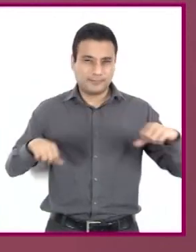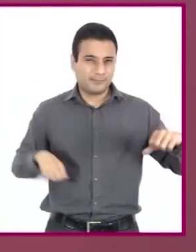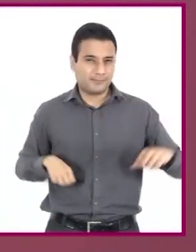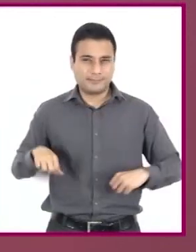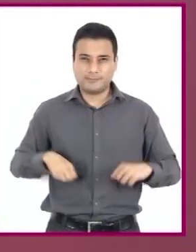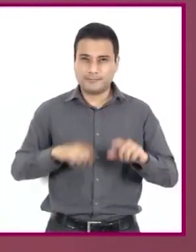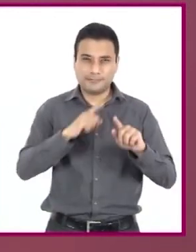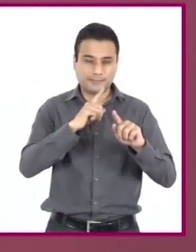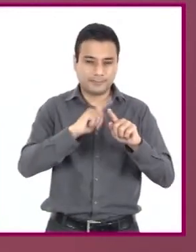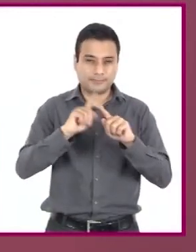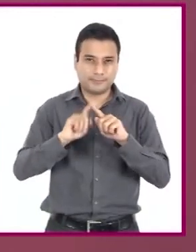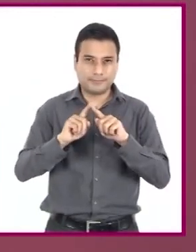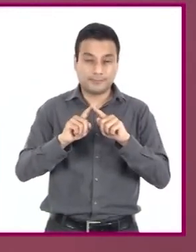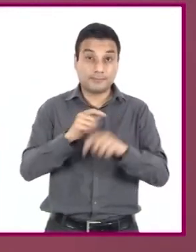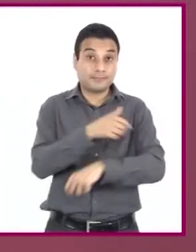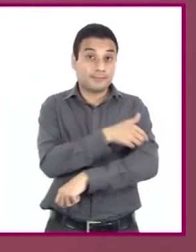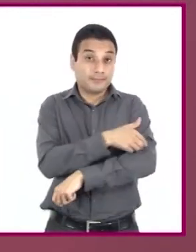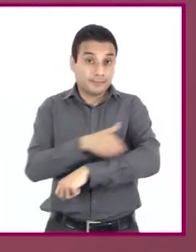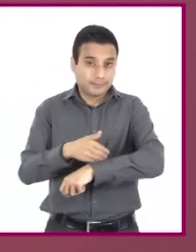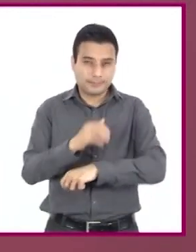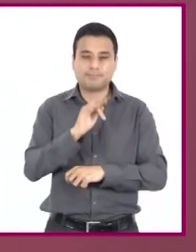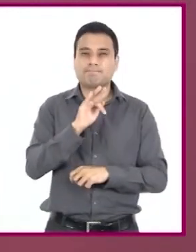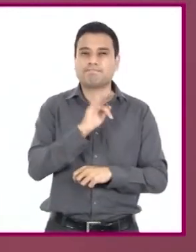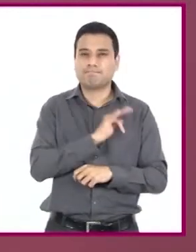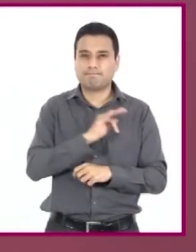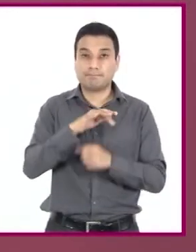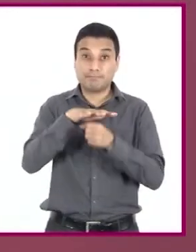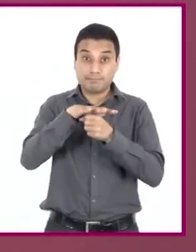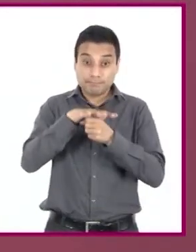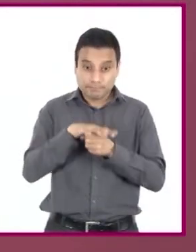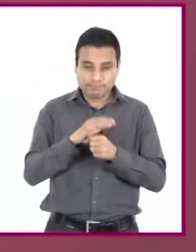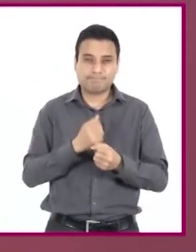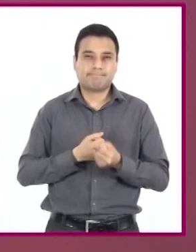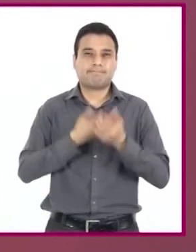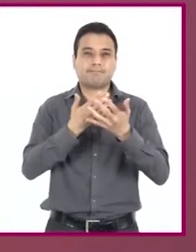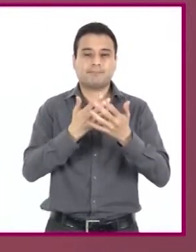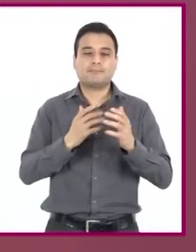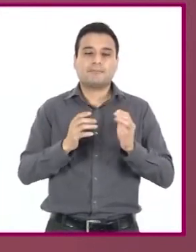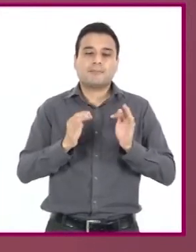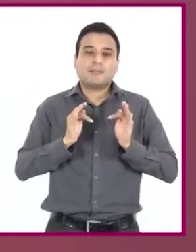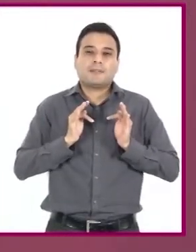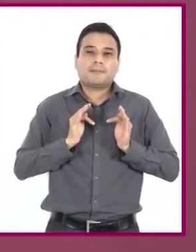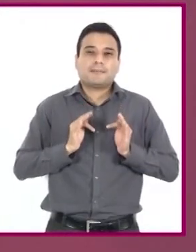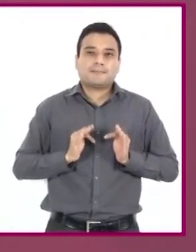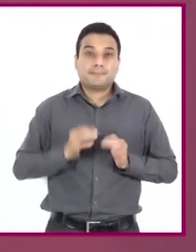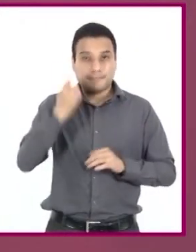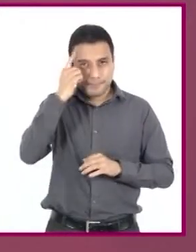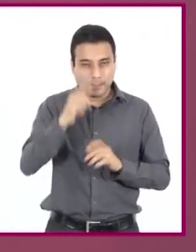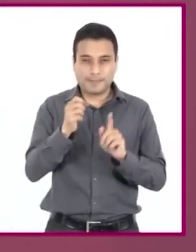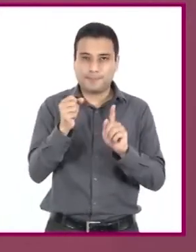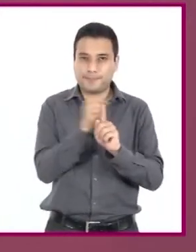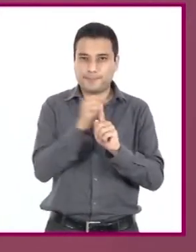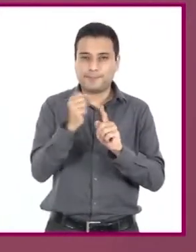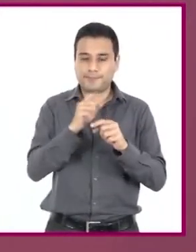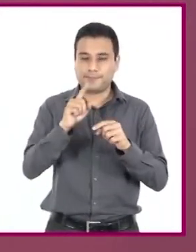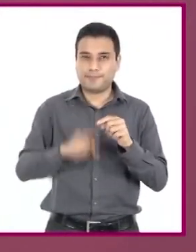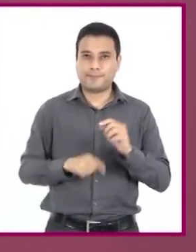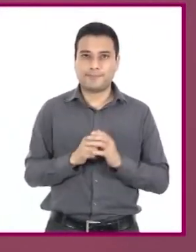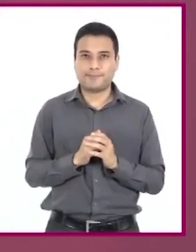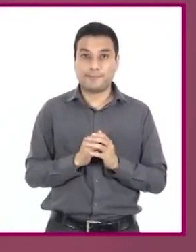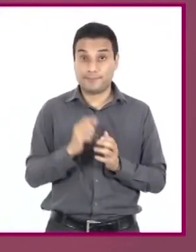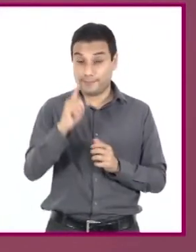del estrés y así evitar situaciones de tensión que generen violencia. Si seguimos